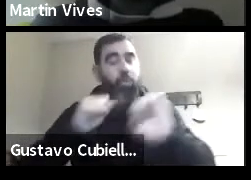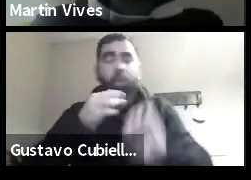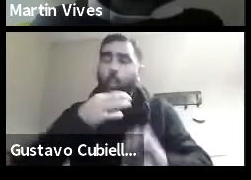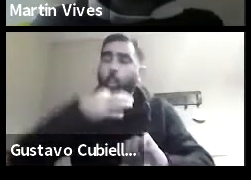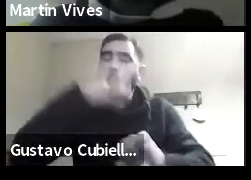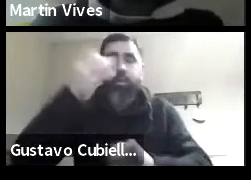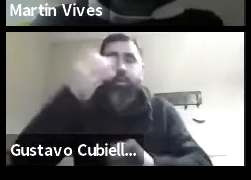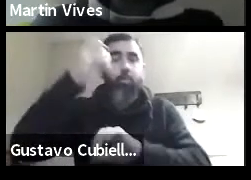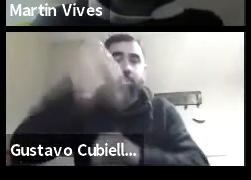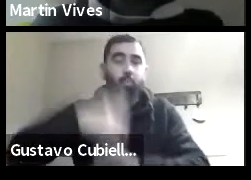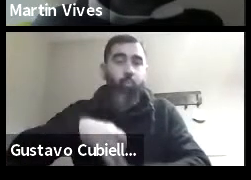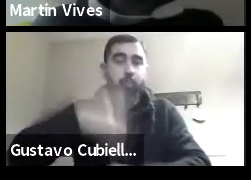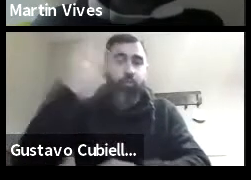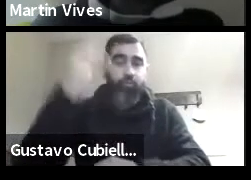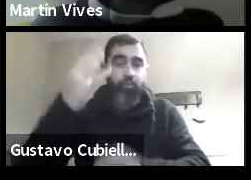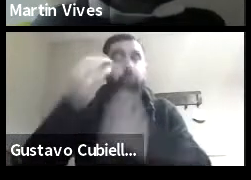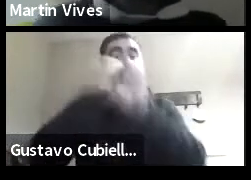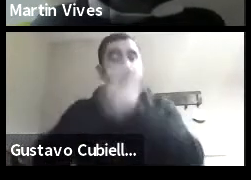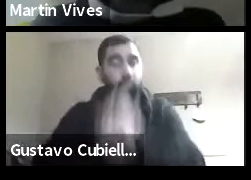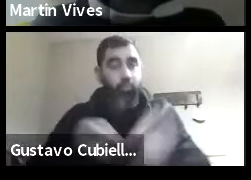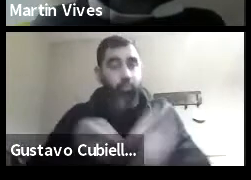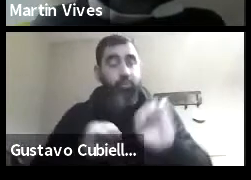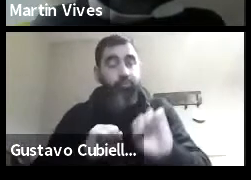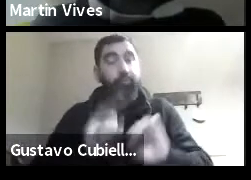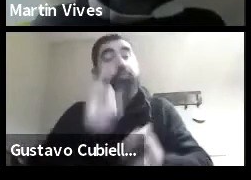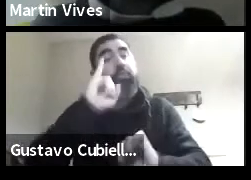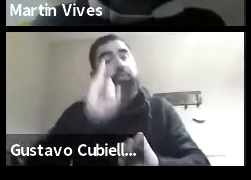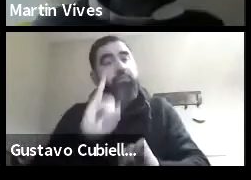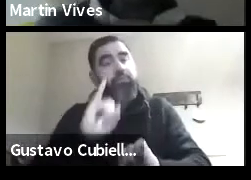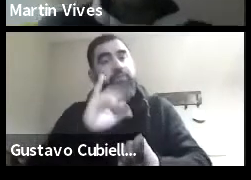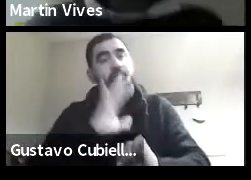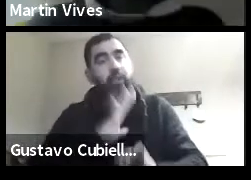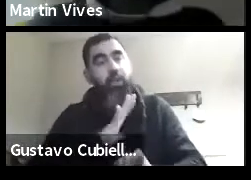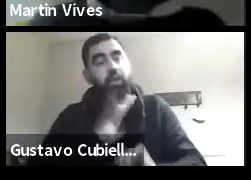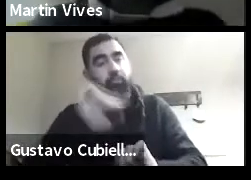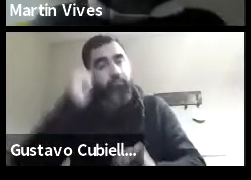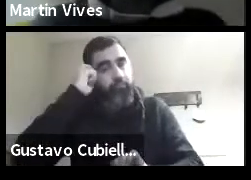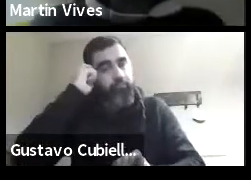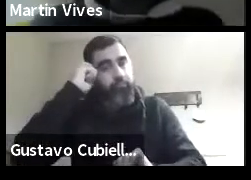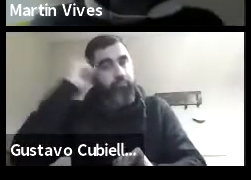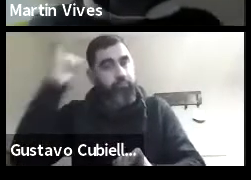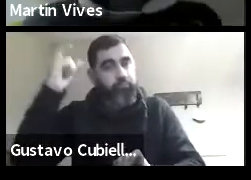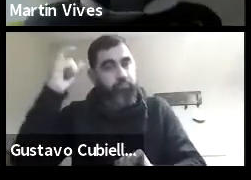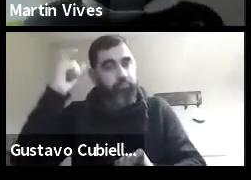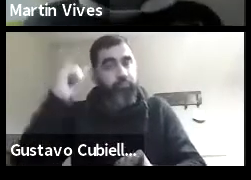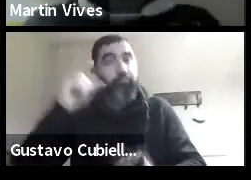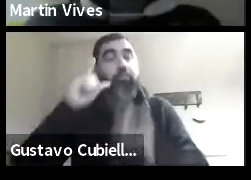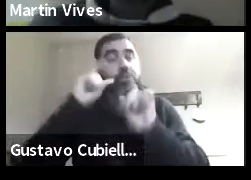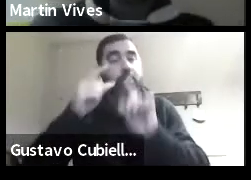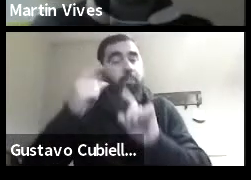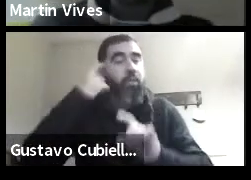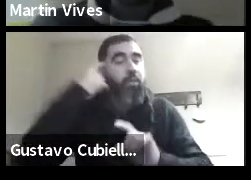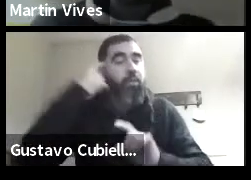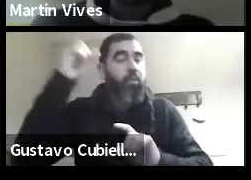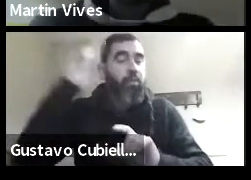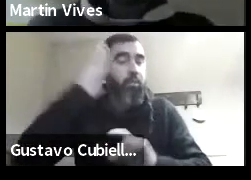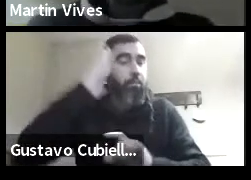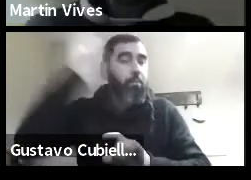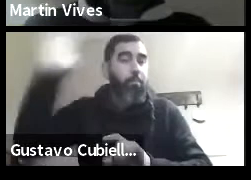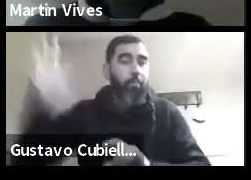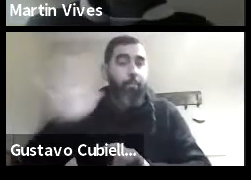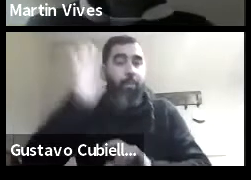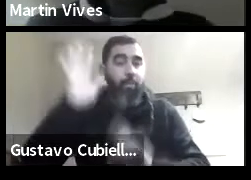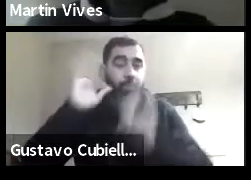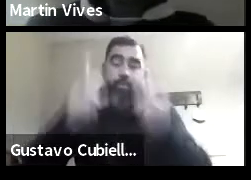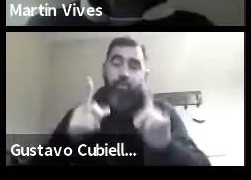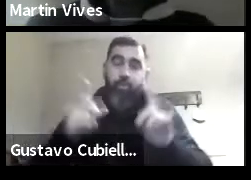profesiones, teniendo, bueno, obviamente que esas capacidades y la creatividad y la imaginación son